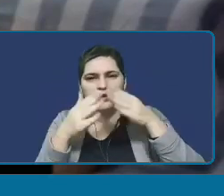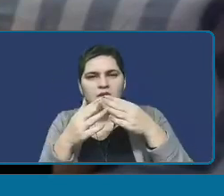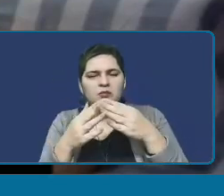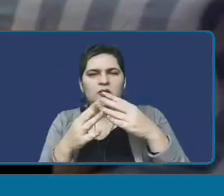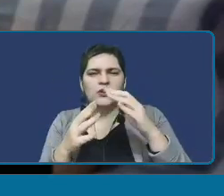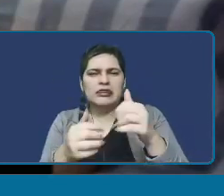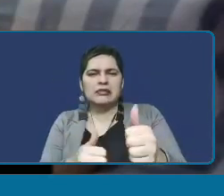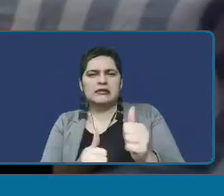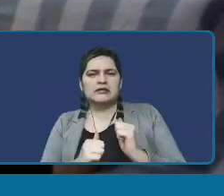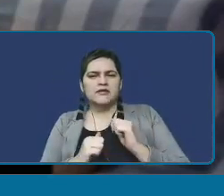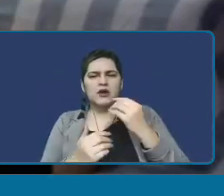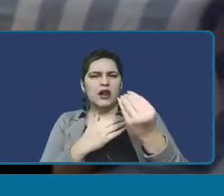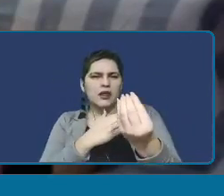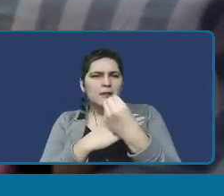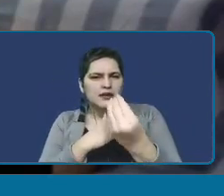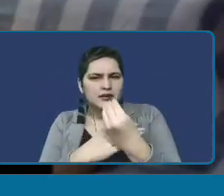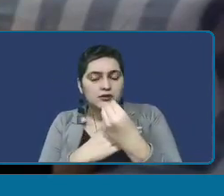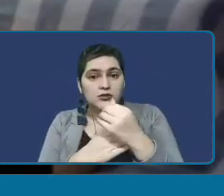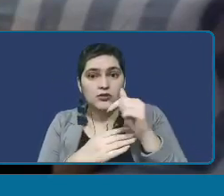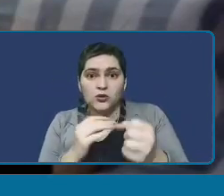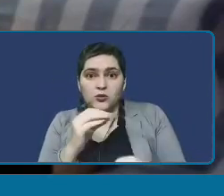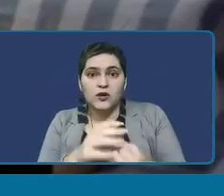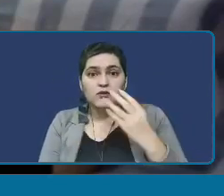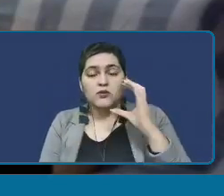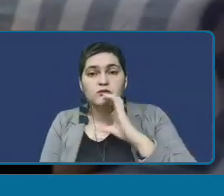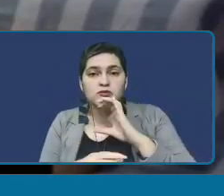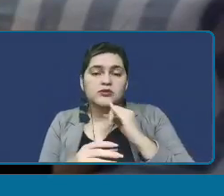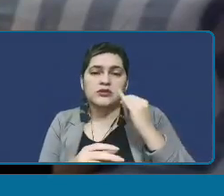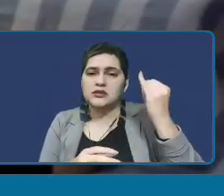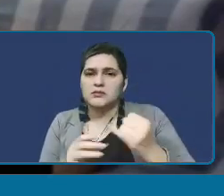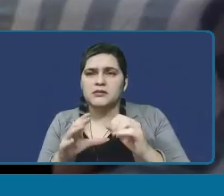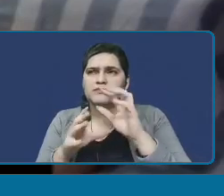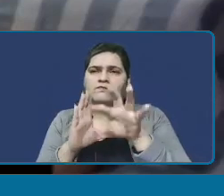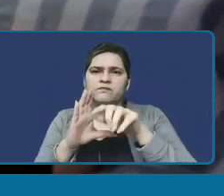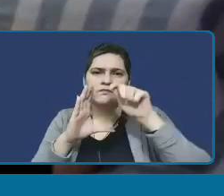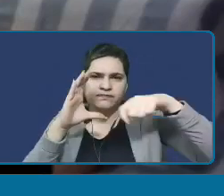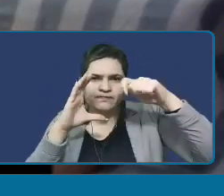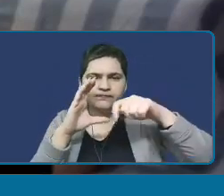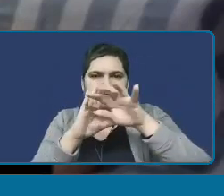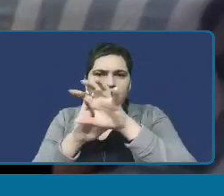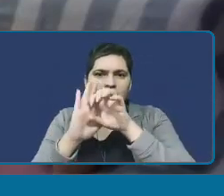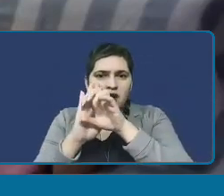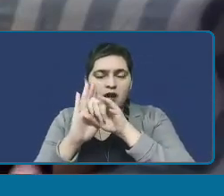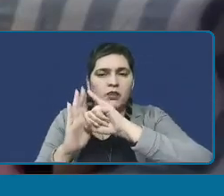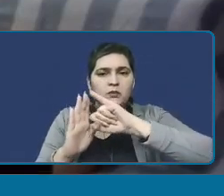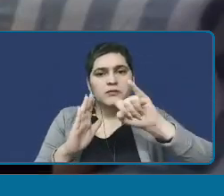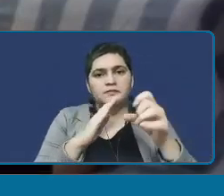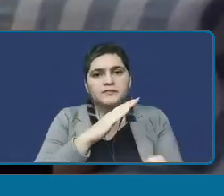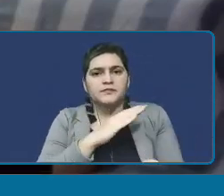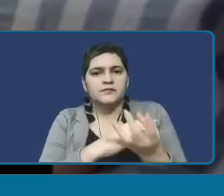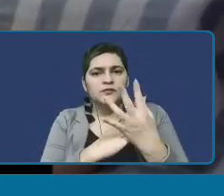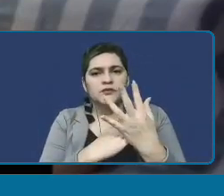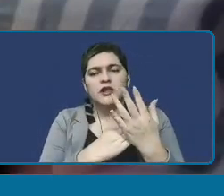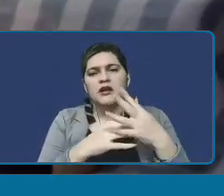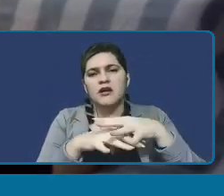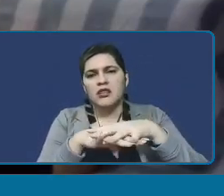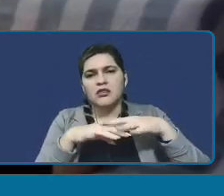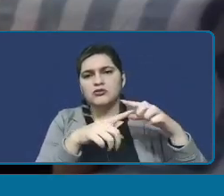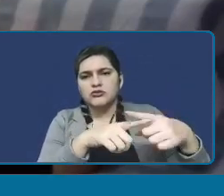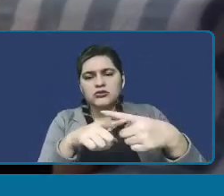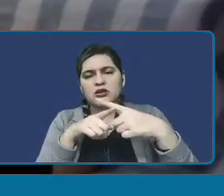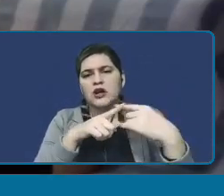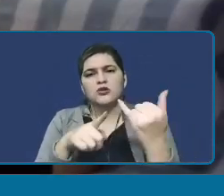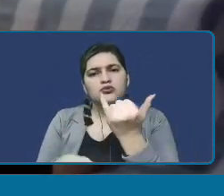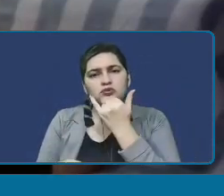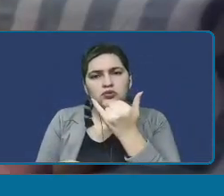FUAN. Recuerden que como siempre este curso será grabado y después lo subiremos a nuestras redes sociales, a todas y a nuestro canal de YouTube.